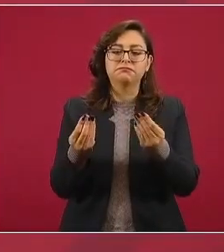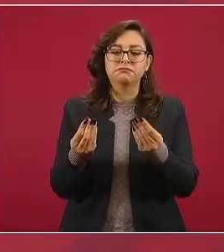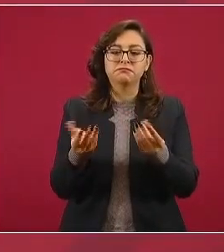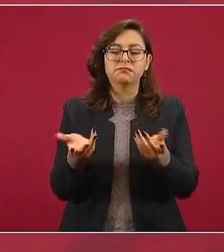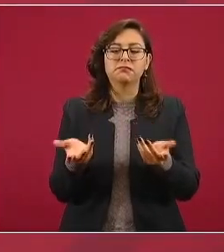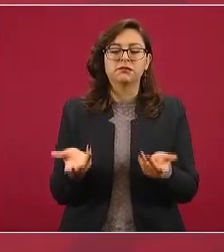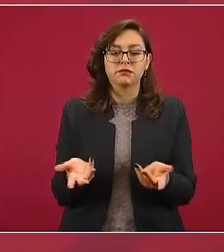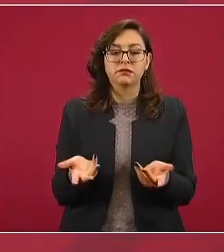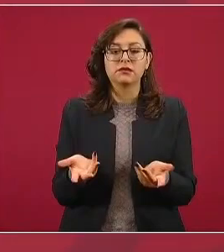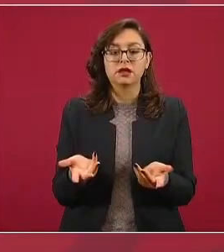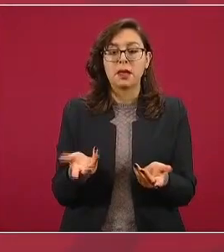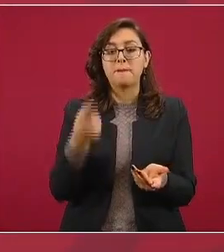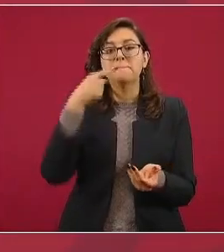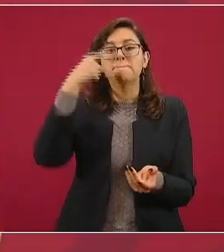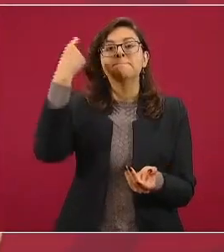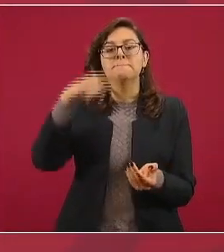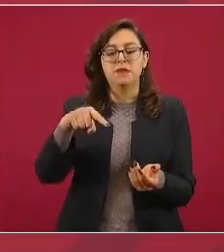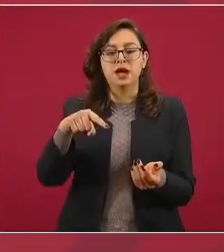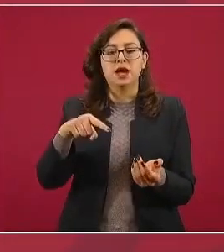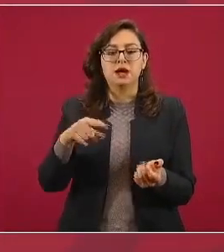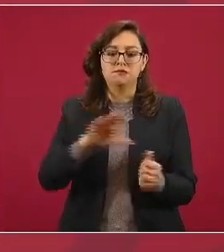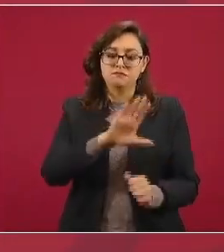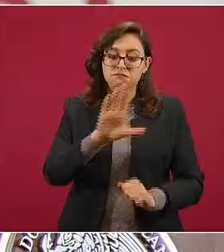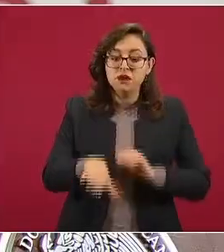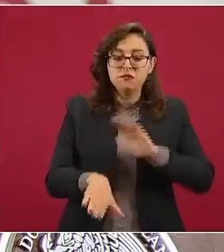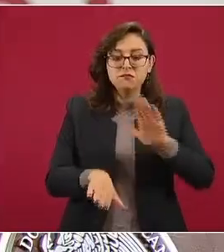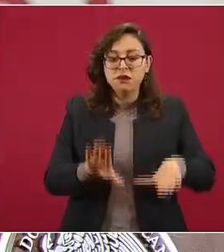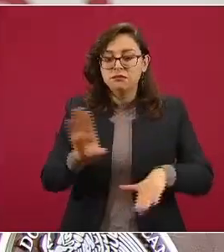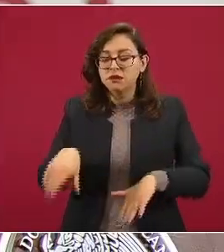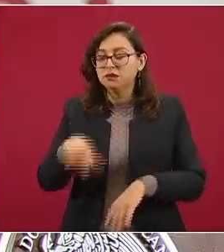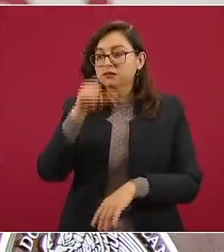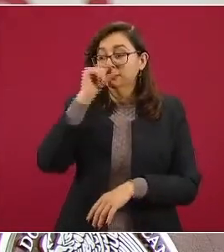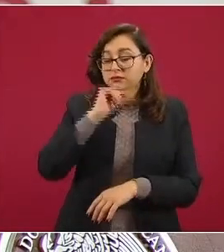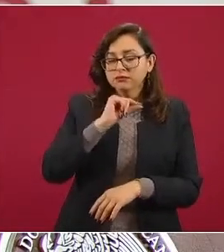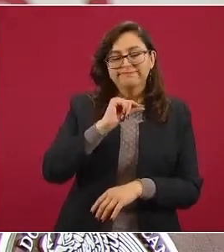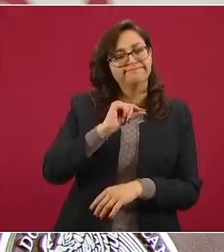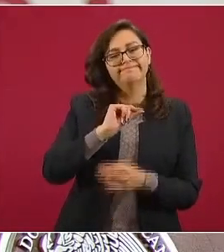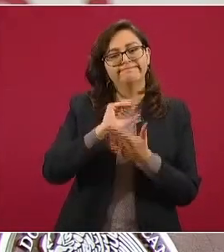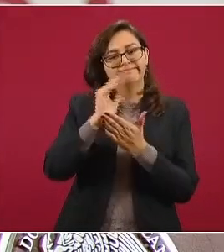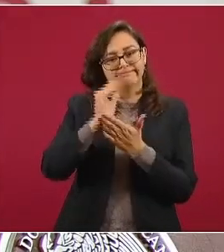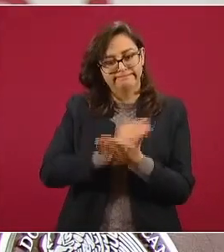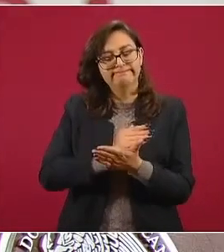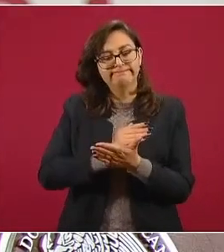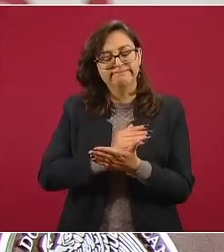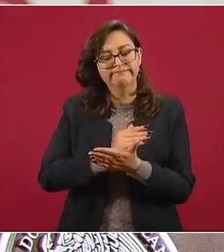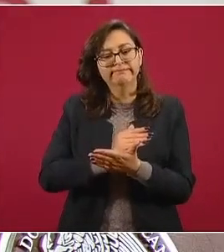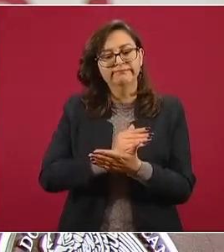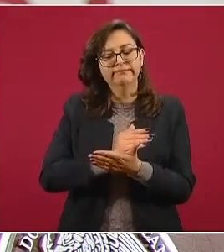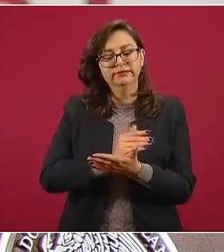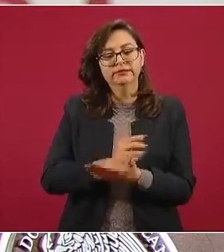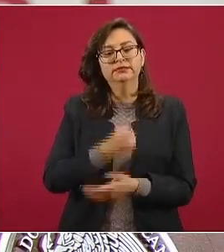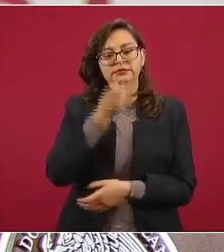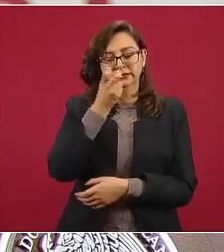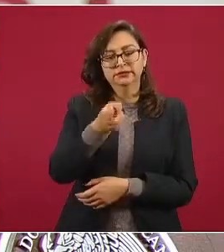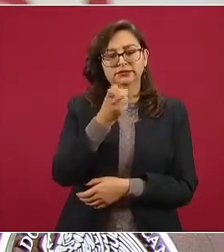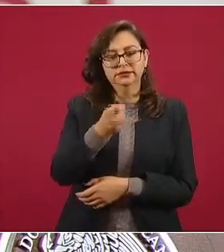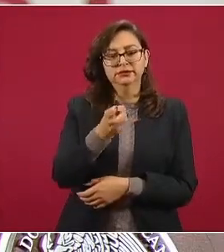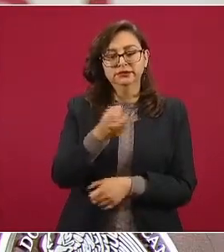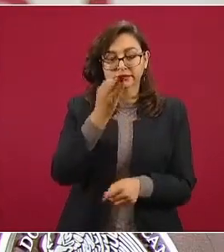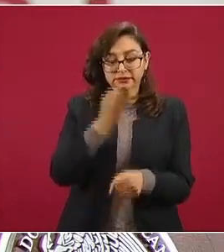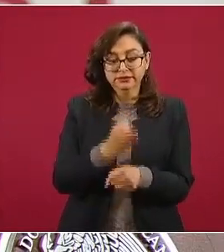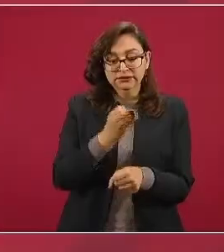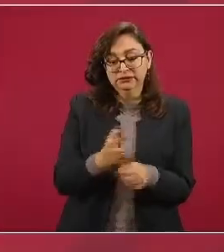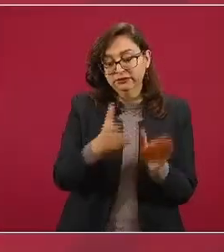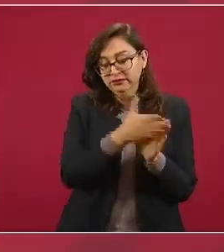que se tengan menos fallecimientos, y ese es, en esta etapa,